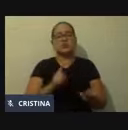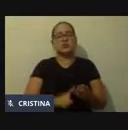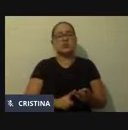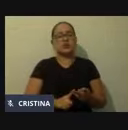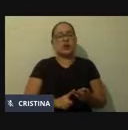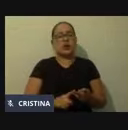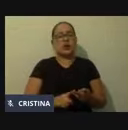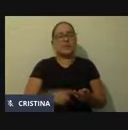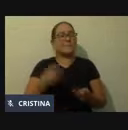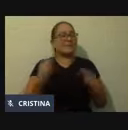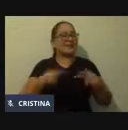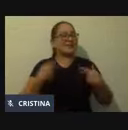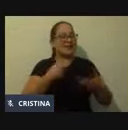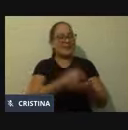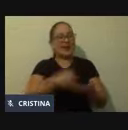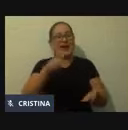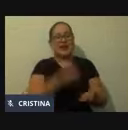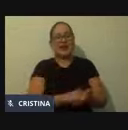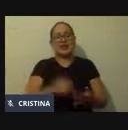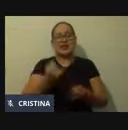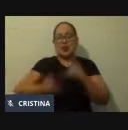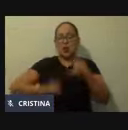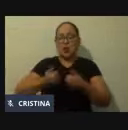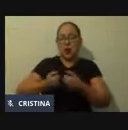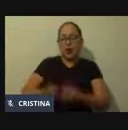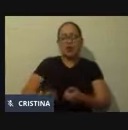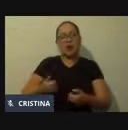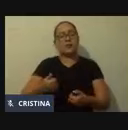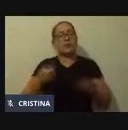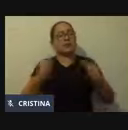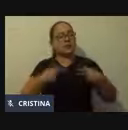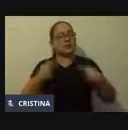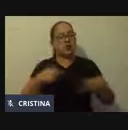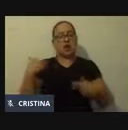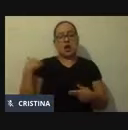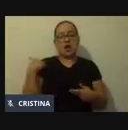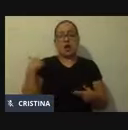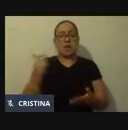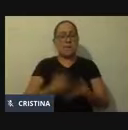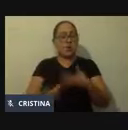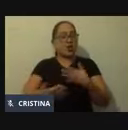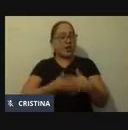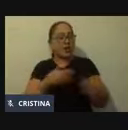los videojuegos, la moda, las edades en donde se empiezan